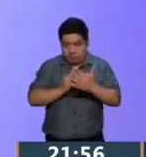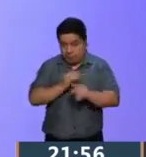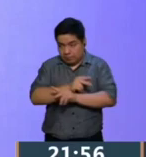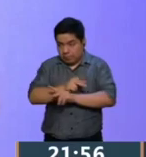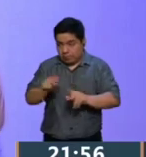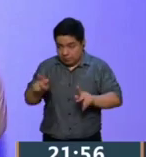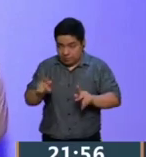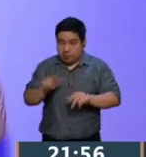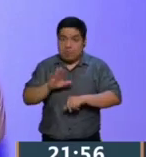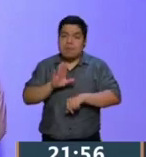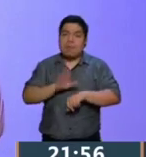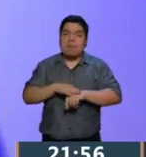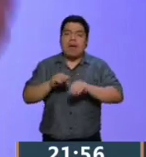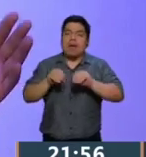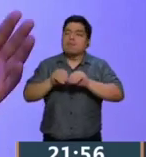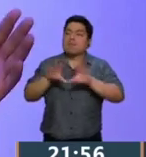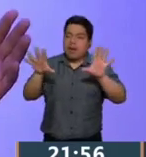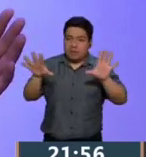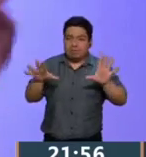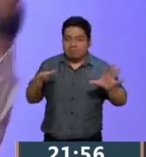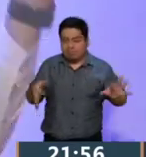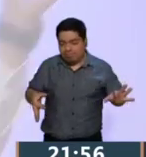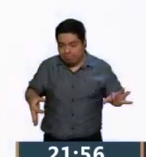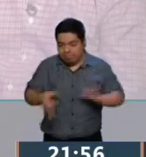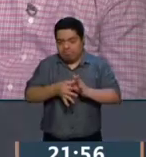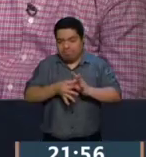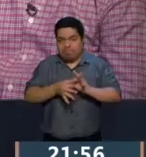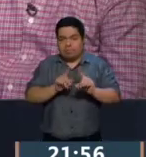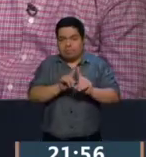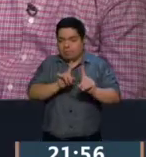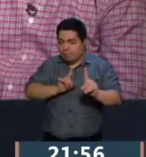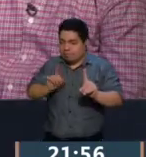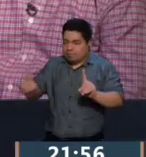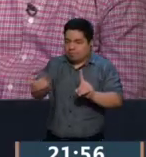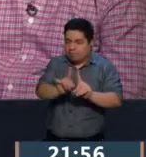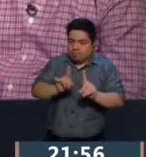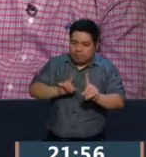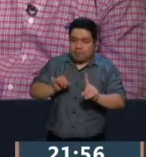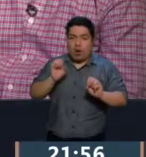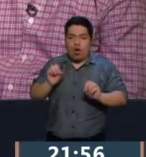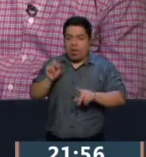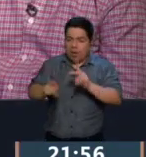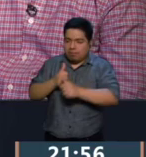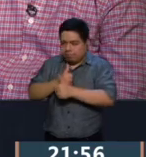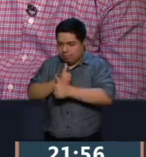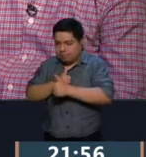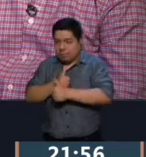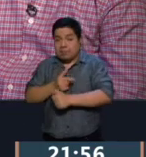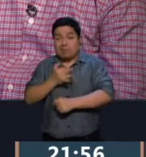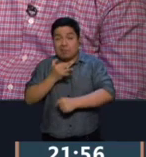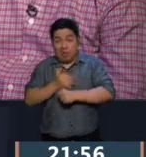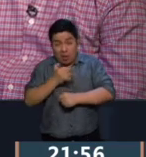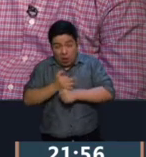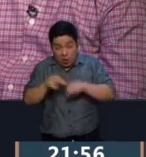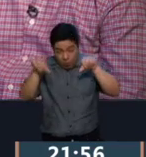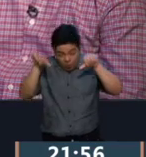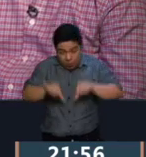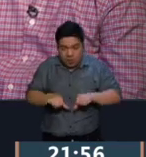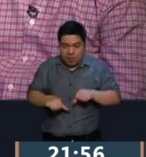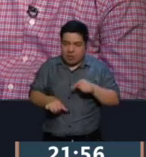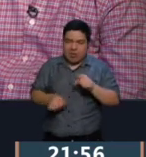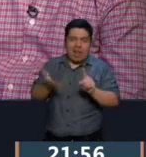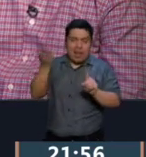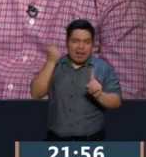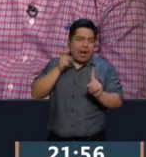públicos fueran más por adjudicación directa y no tanto por licitación, hoy están haciendo justamente todo lo